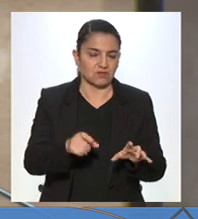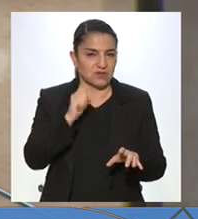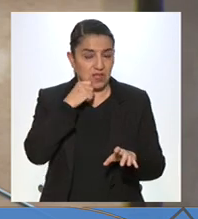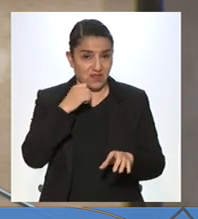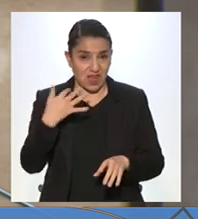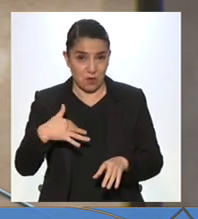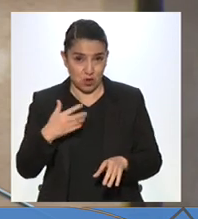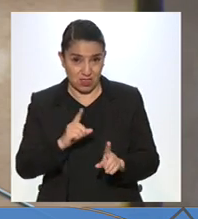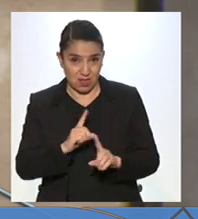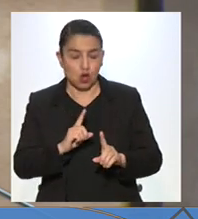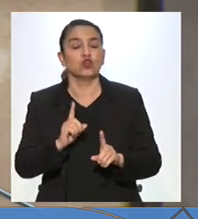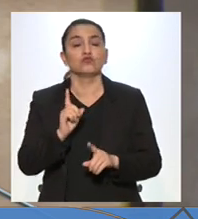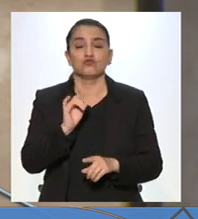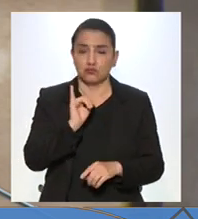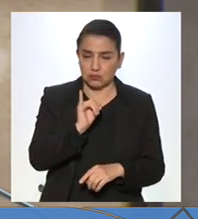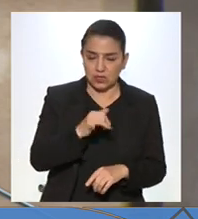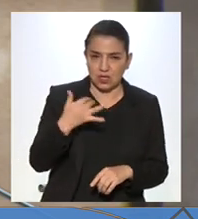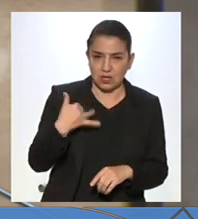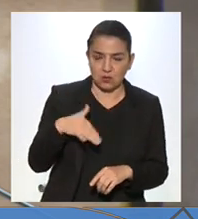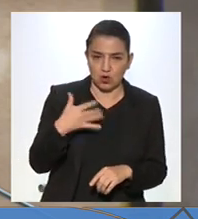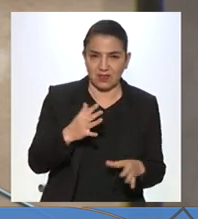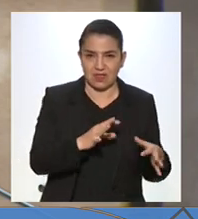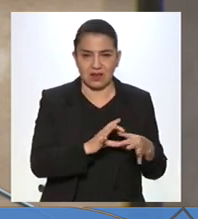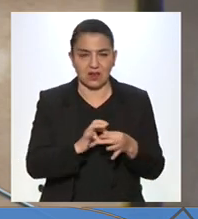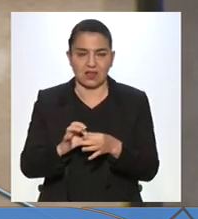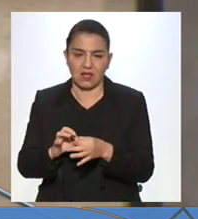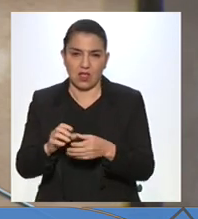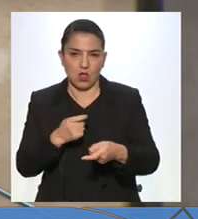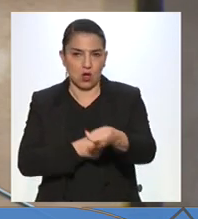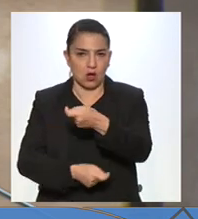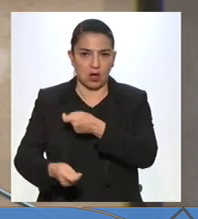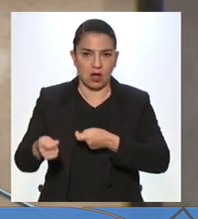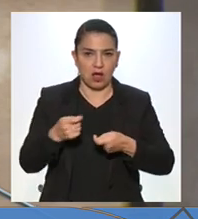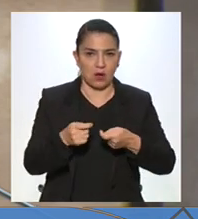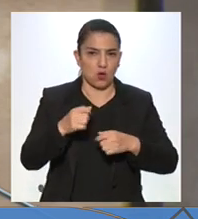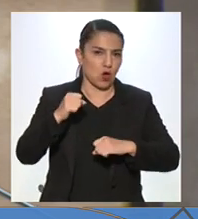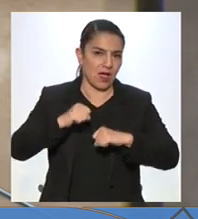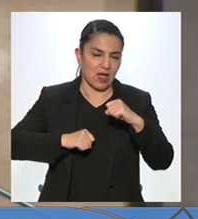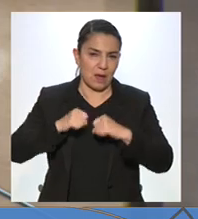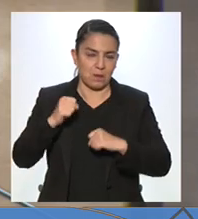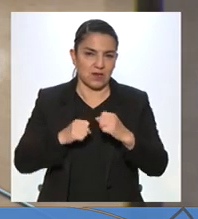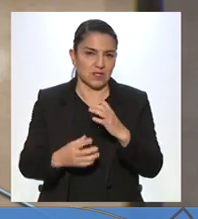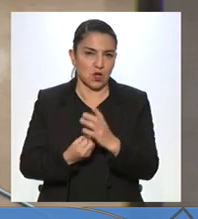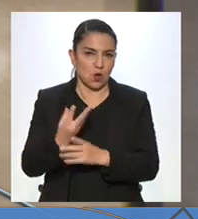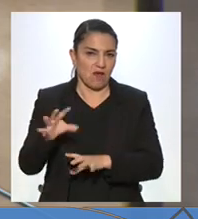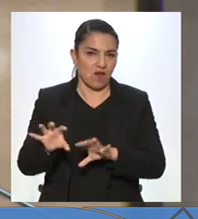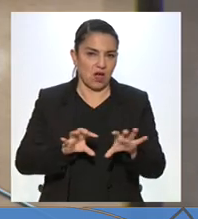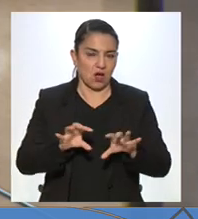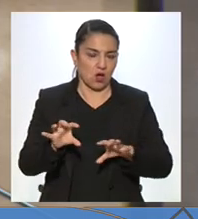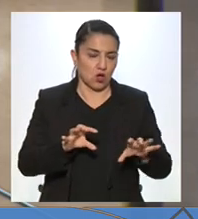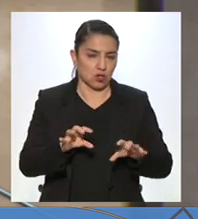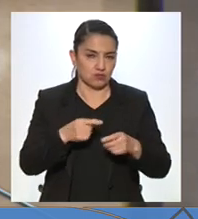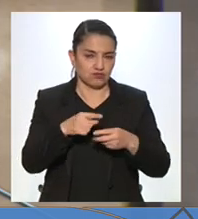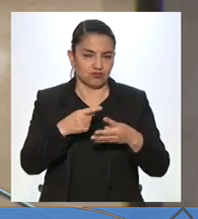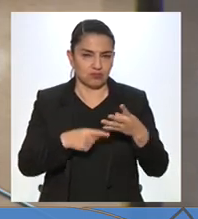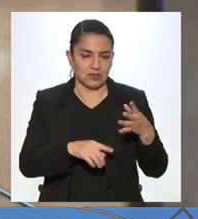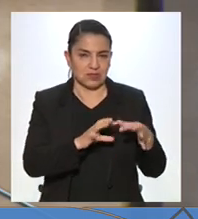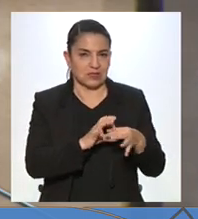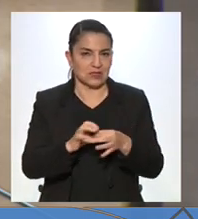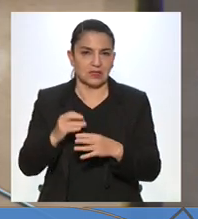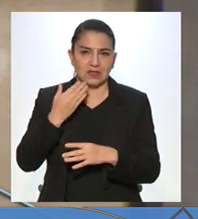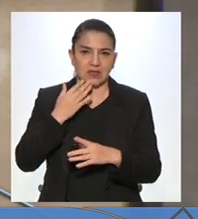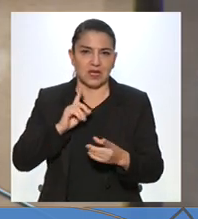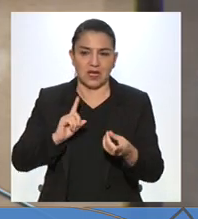Probablemente mucho de eso está ligado a cambios en los procesos productivos, renovación de equipamiento, etcétera. A lo mejor también ha tenido que ver con